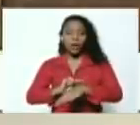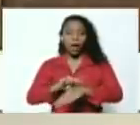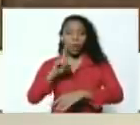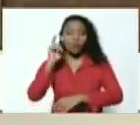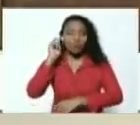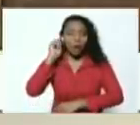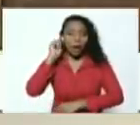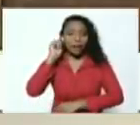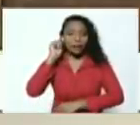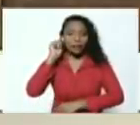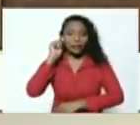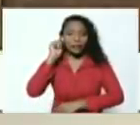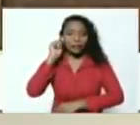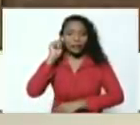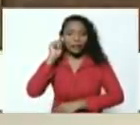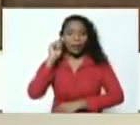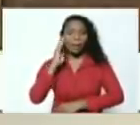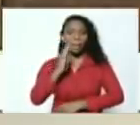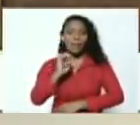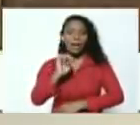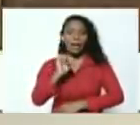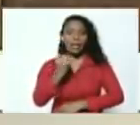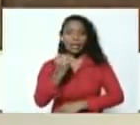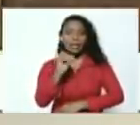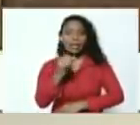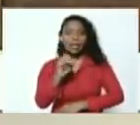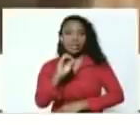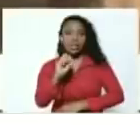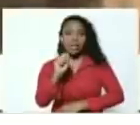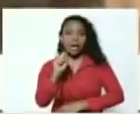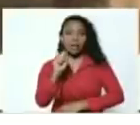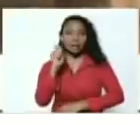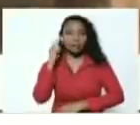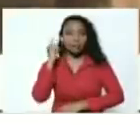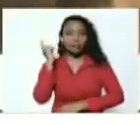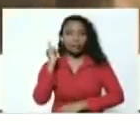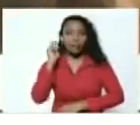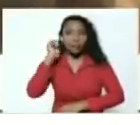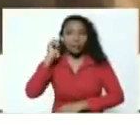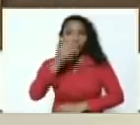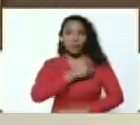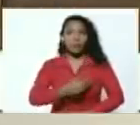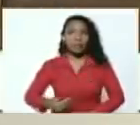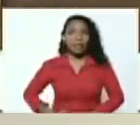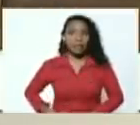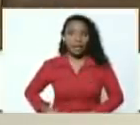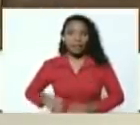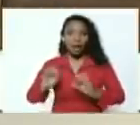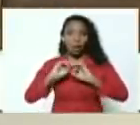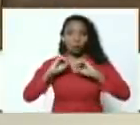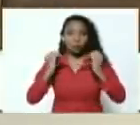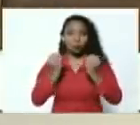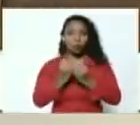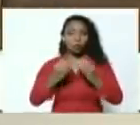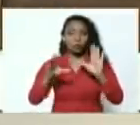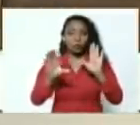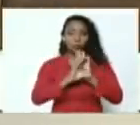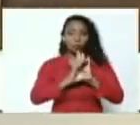Lourdes Benicia Suárez Anderson, presidenta de la Sala